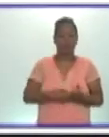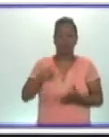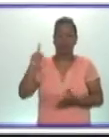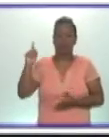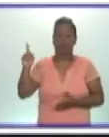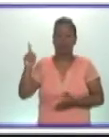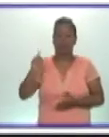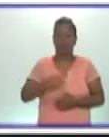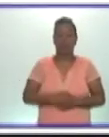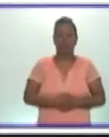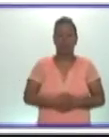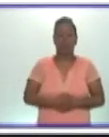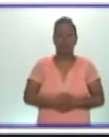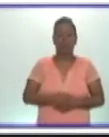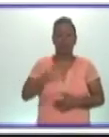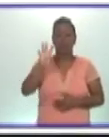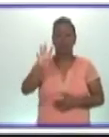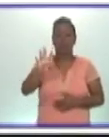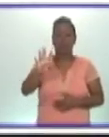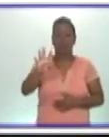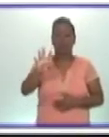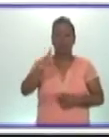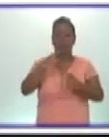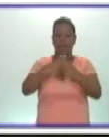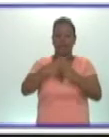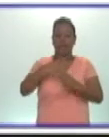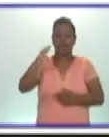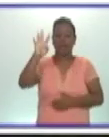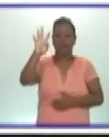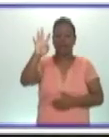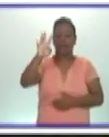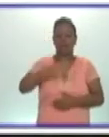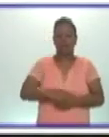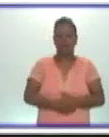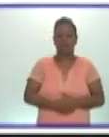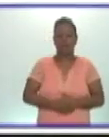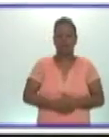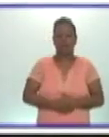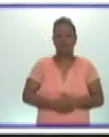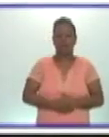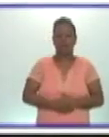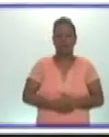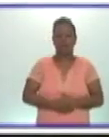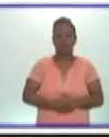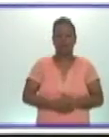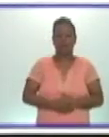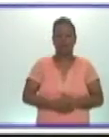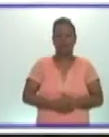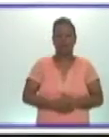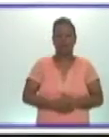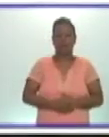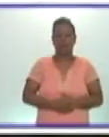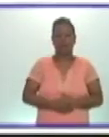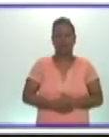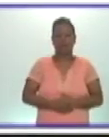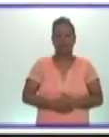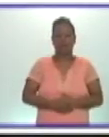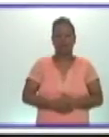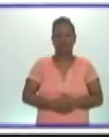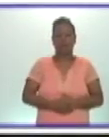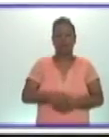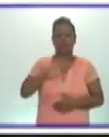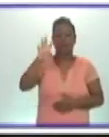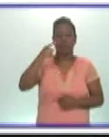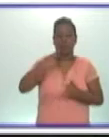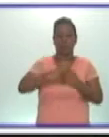cuarta por x será igual a la misma base elevado a la suma de sus exponentes. 4 más